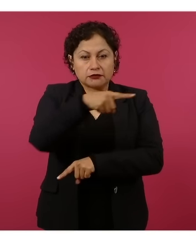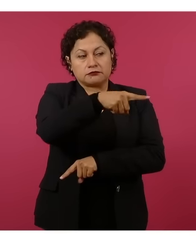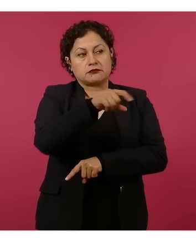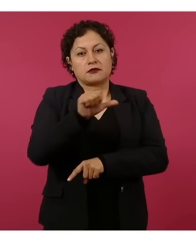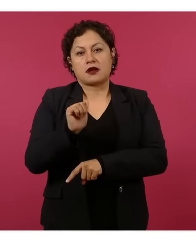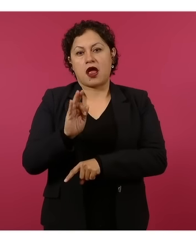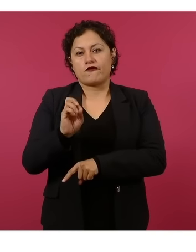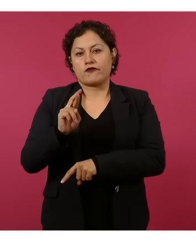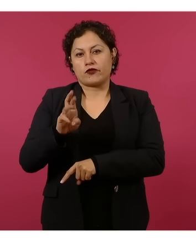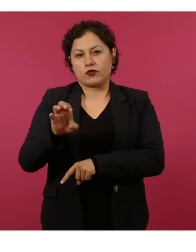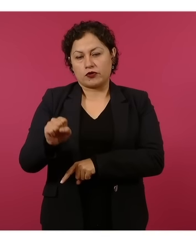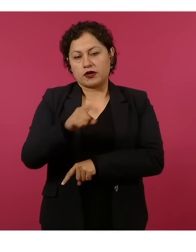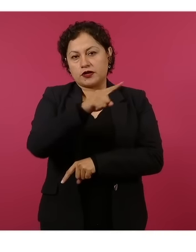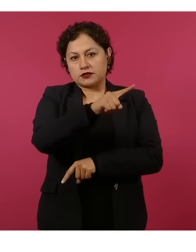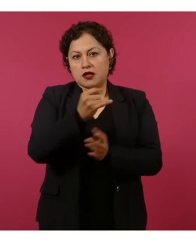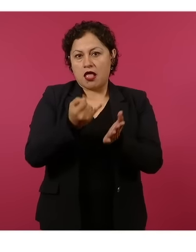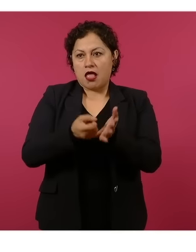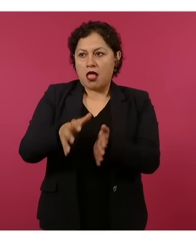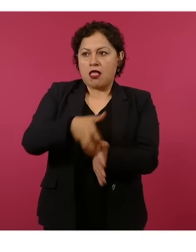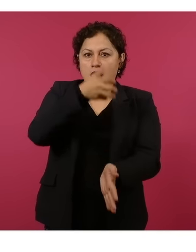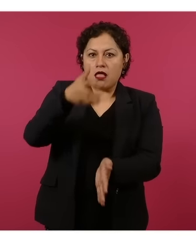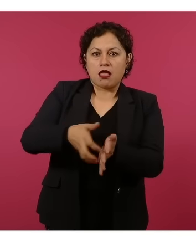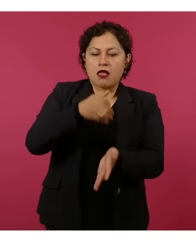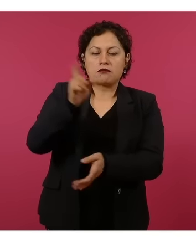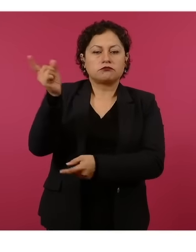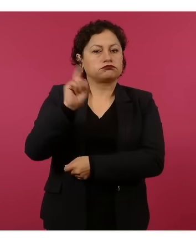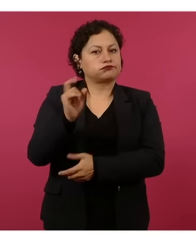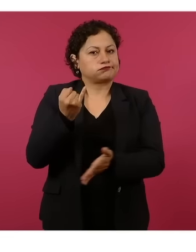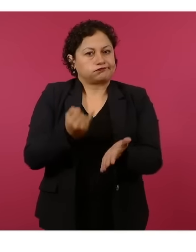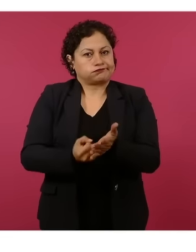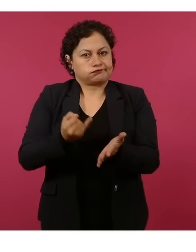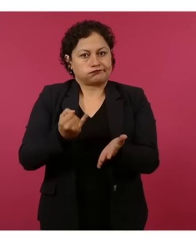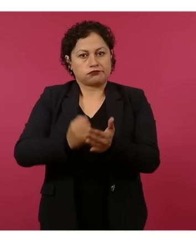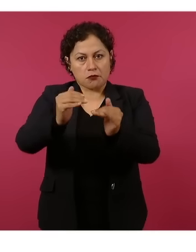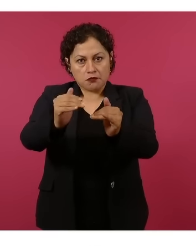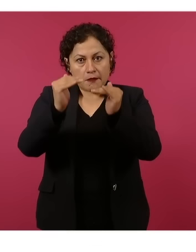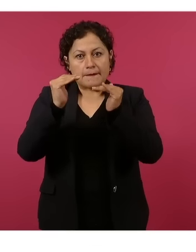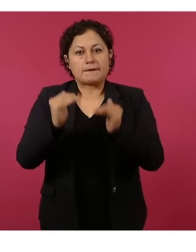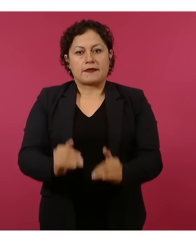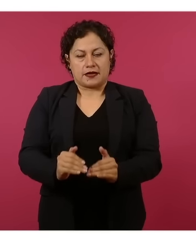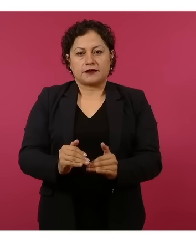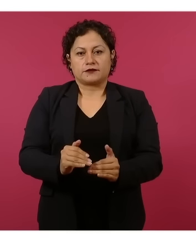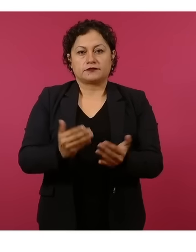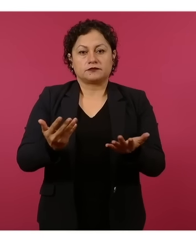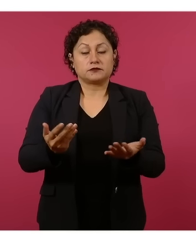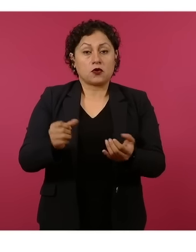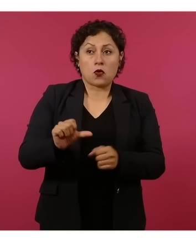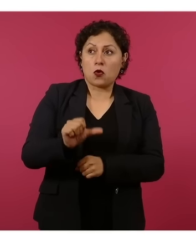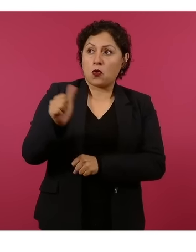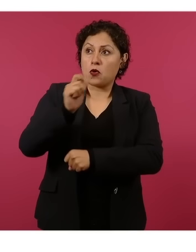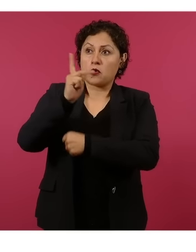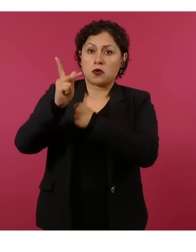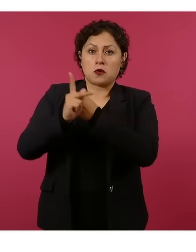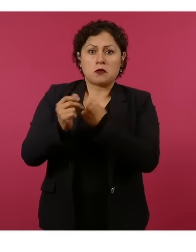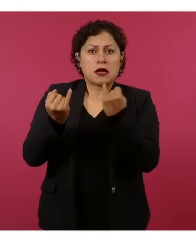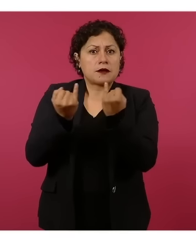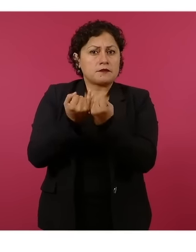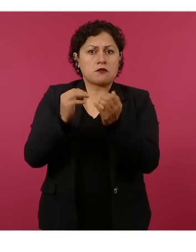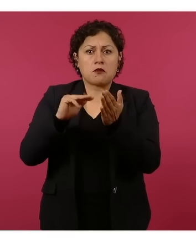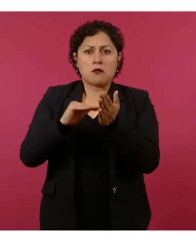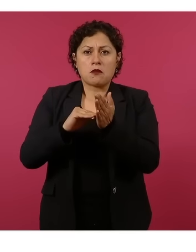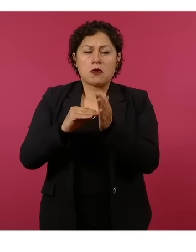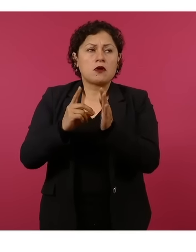mucho más que en otras regiones del mundo, y al poner este alto, este fue el